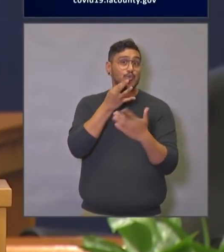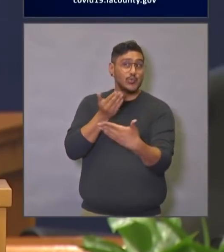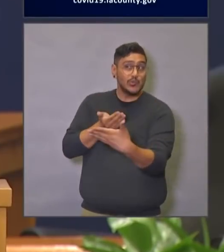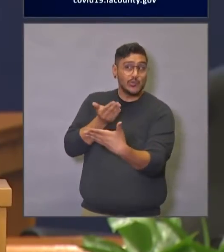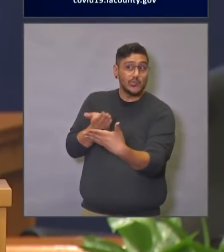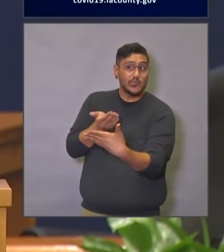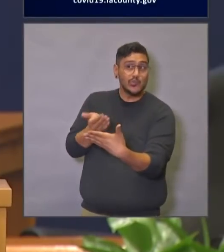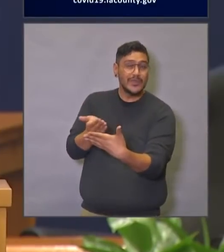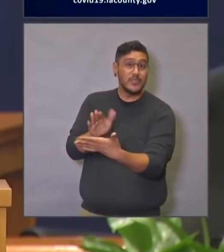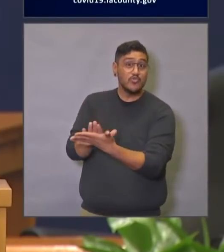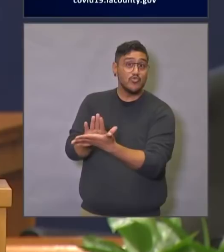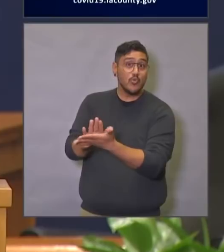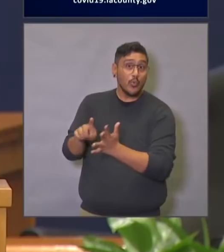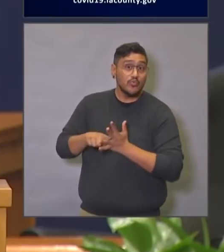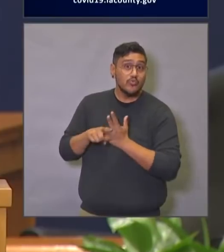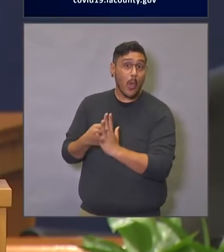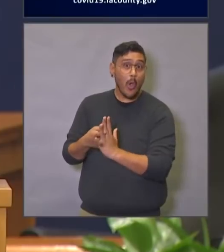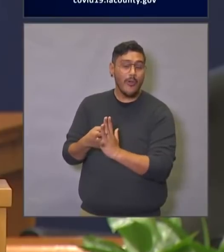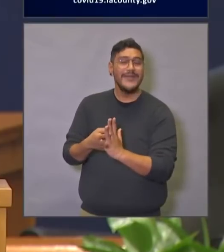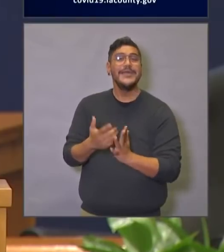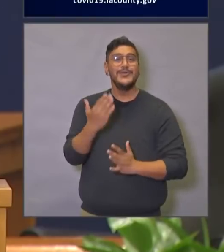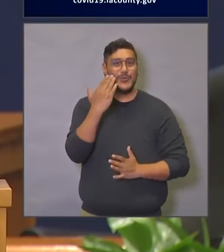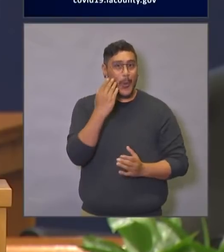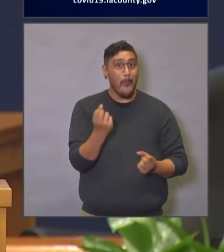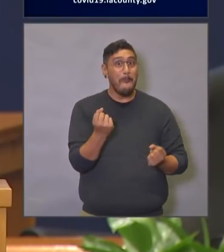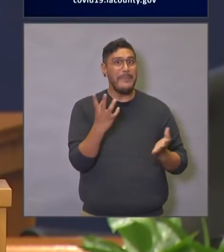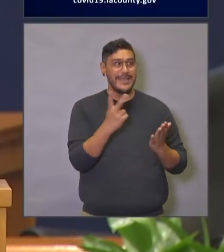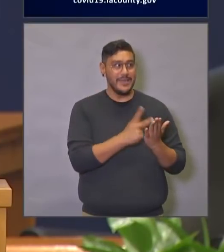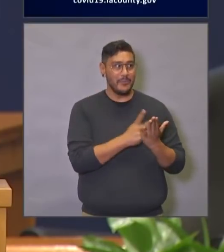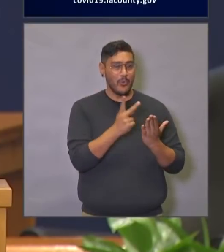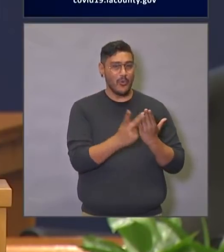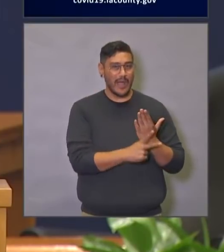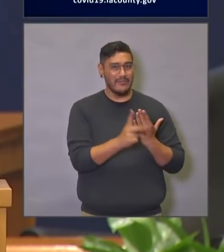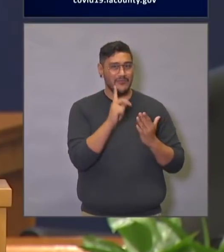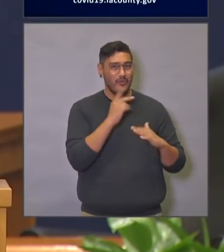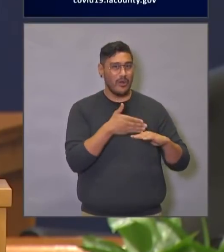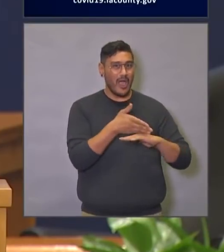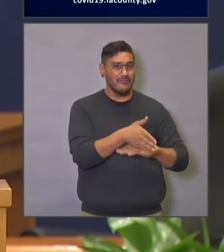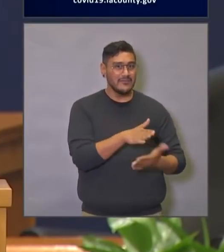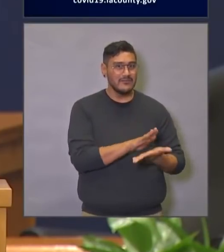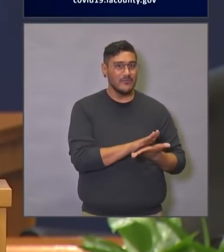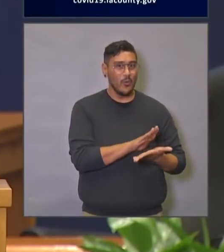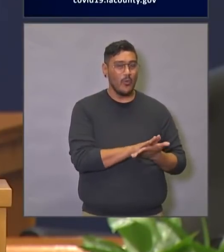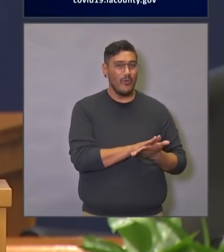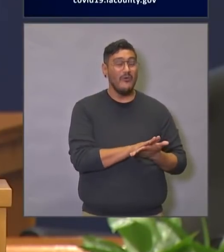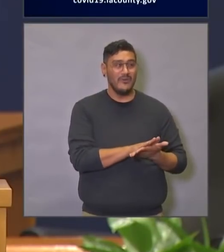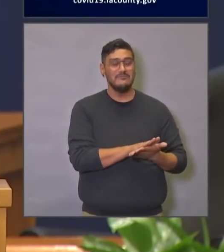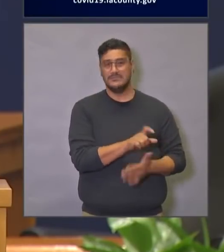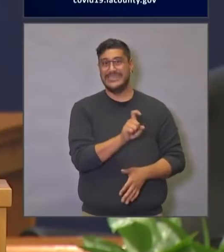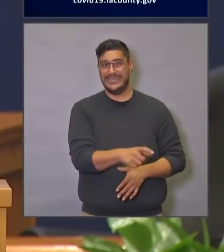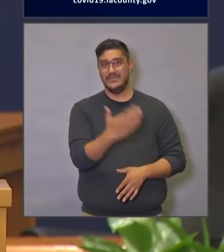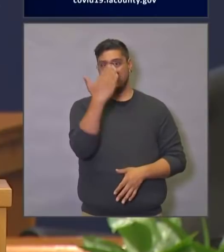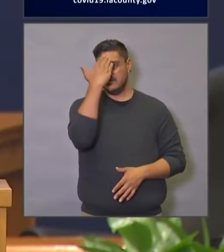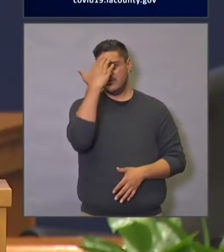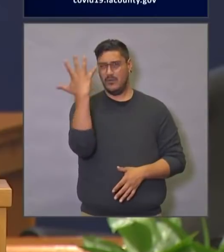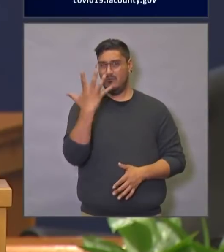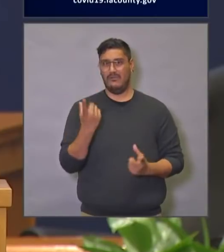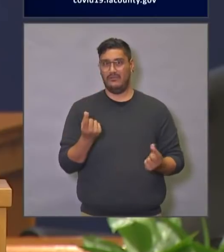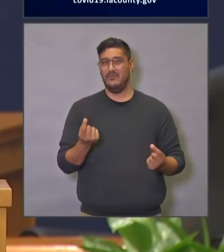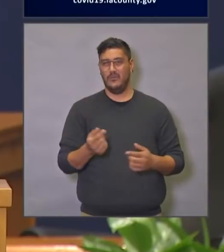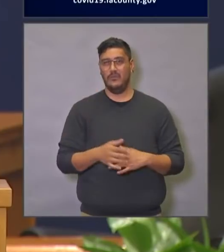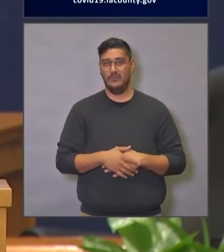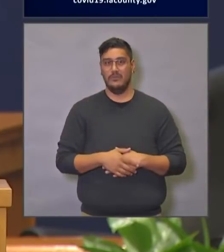escolar, sabemos que muchos de estos programas y las familias a quienes apoyan necesitan respuestas. Para ayudar